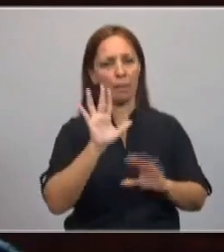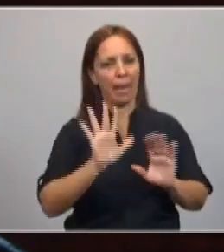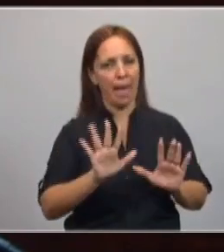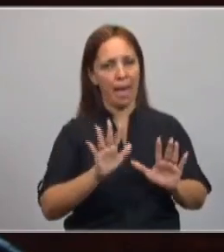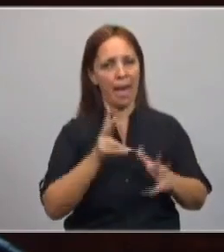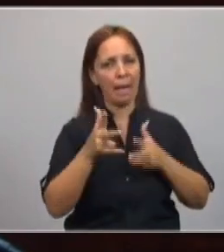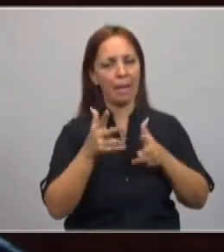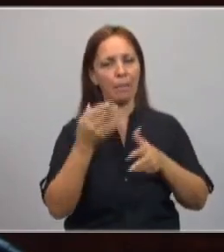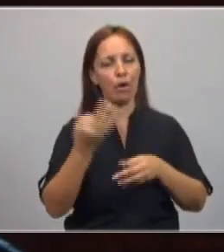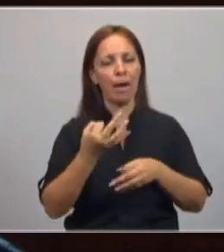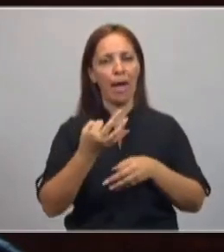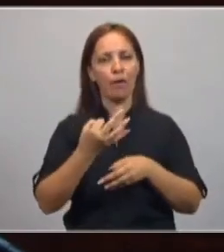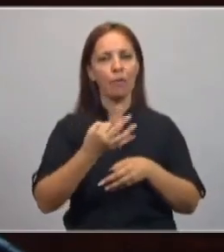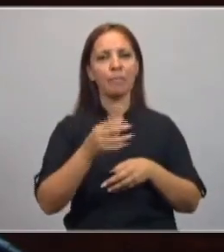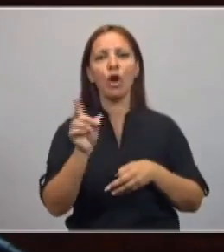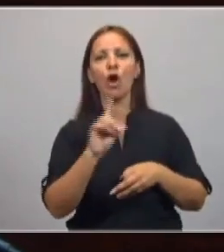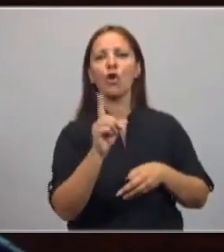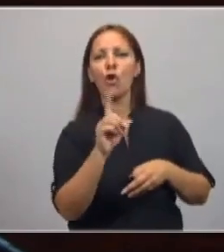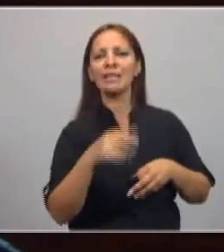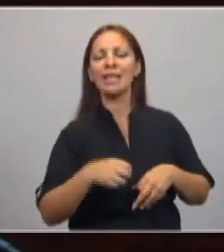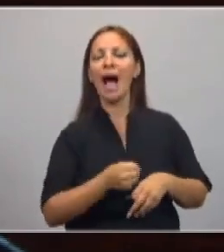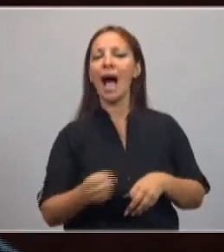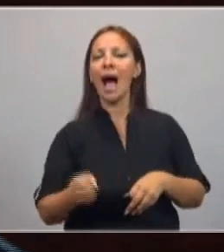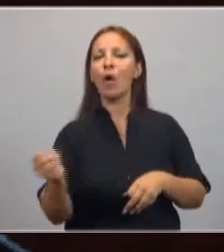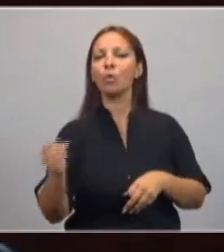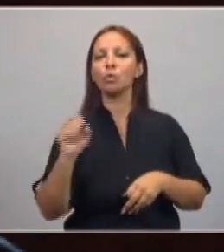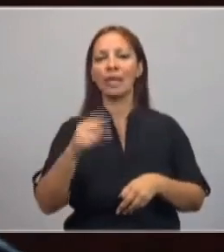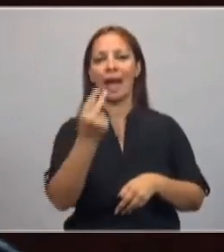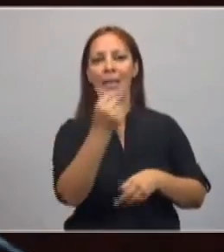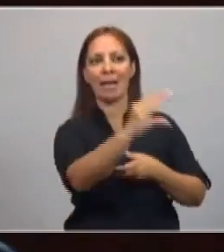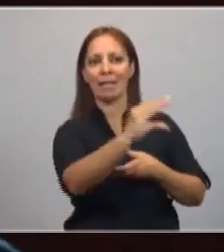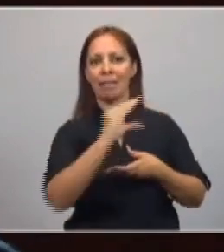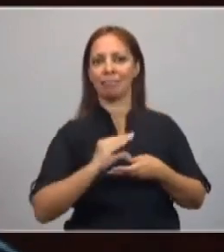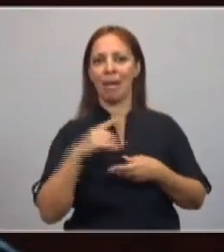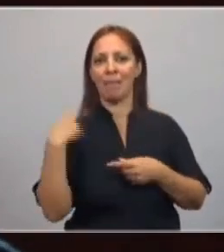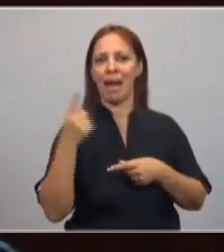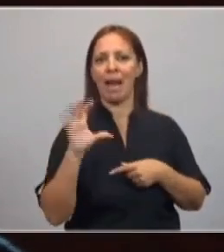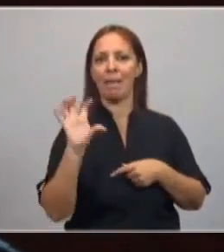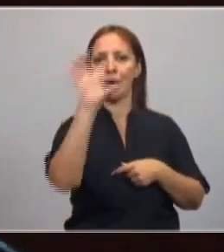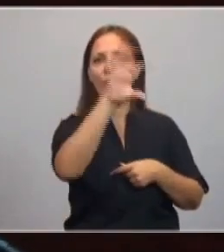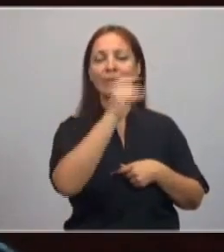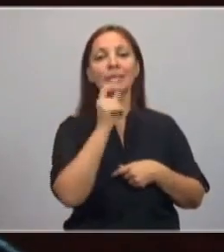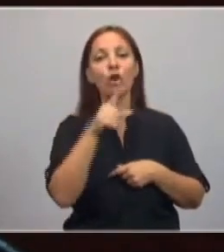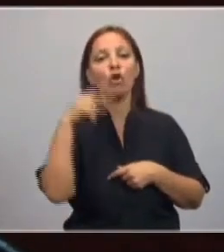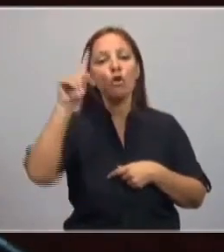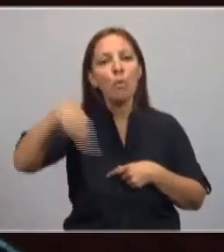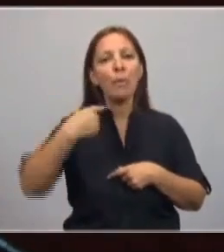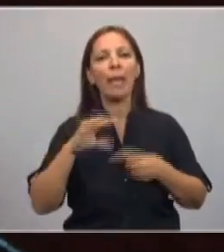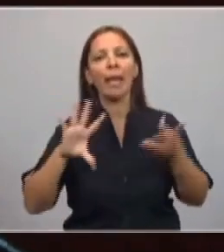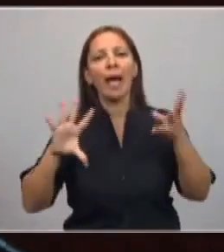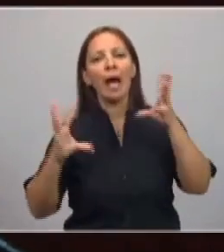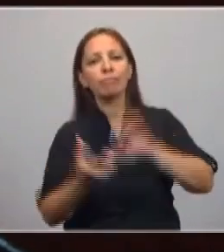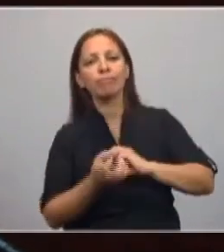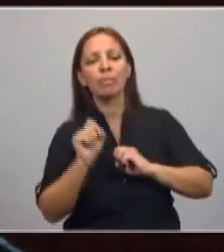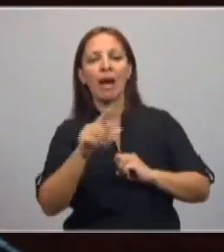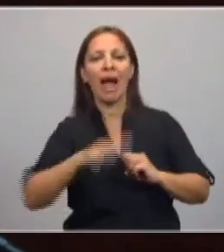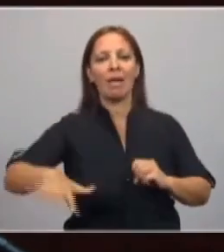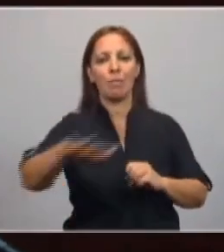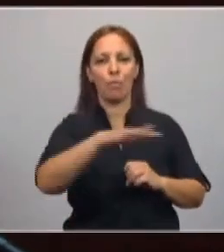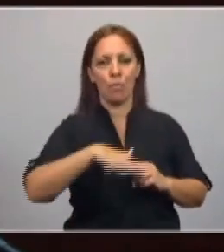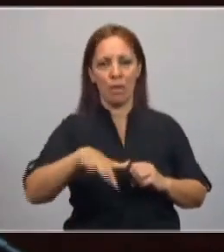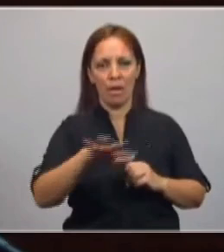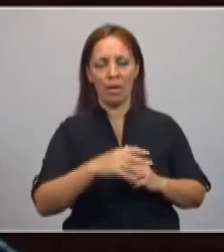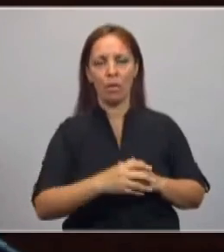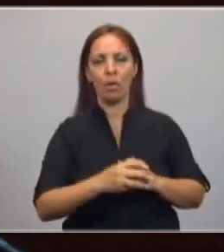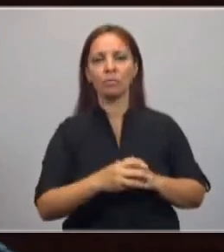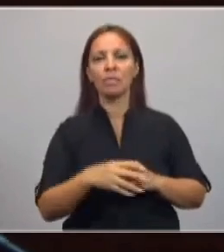lugar. No se trata del ajuste a las cajas, sino en cómo afecta esta política a la sociedad en su conjunto, a los sectores medios,